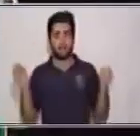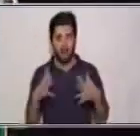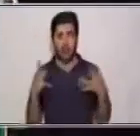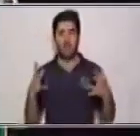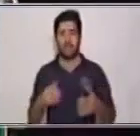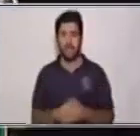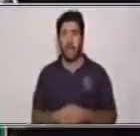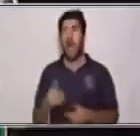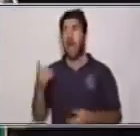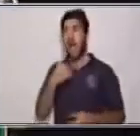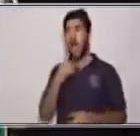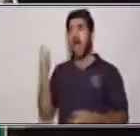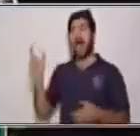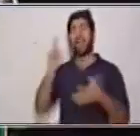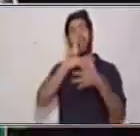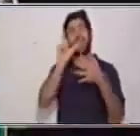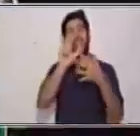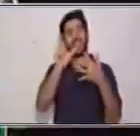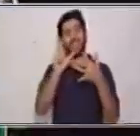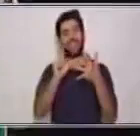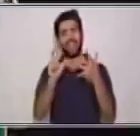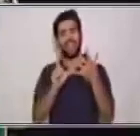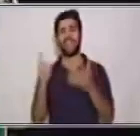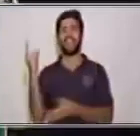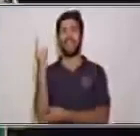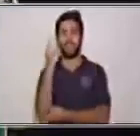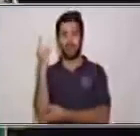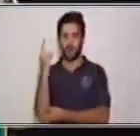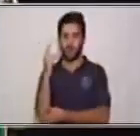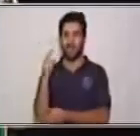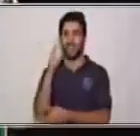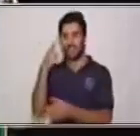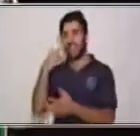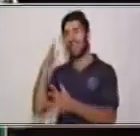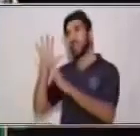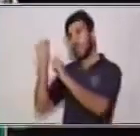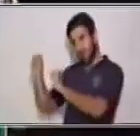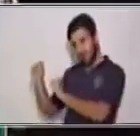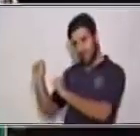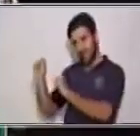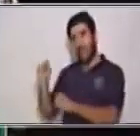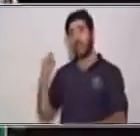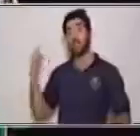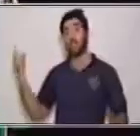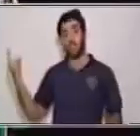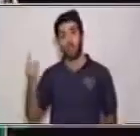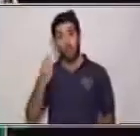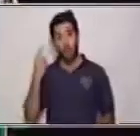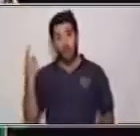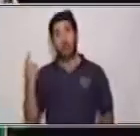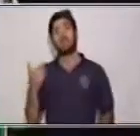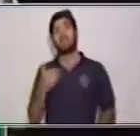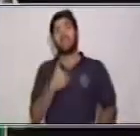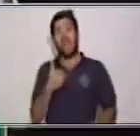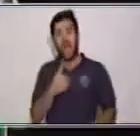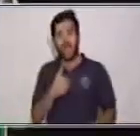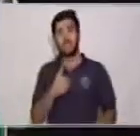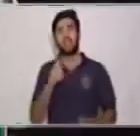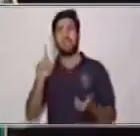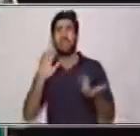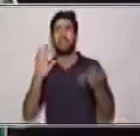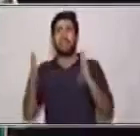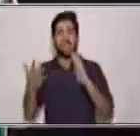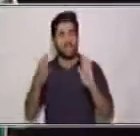son las características importantes. Entonces, si te das cuenta, todas ellas poseen aspectos